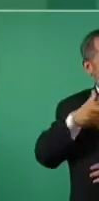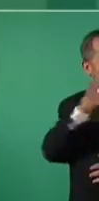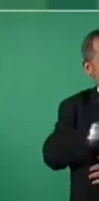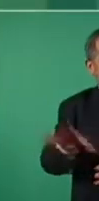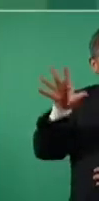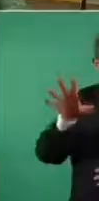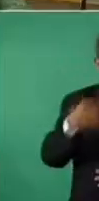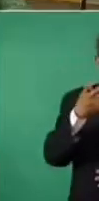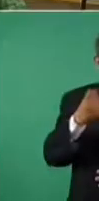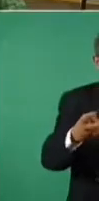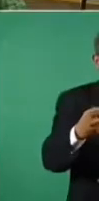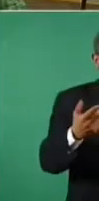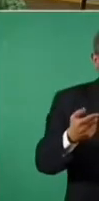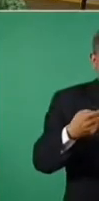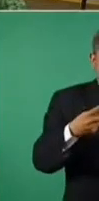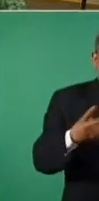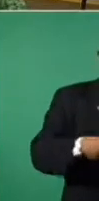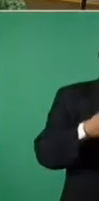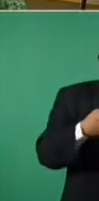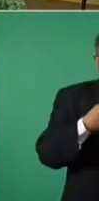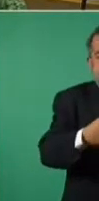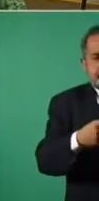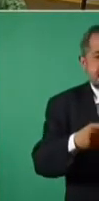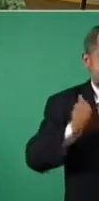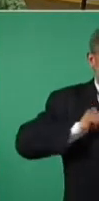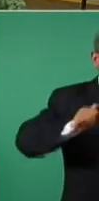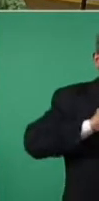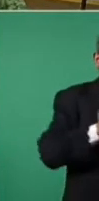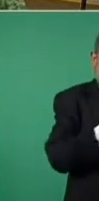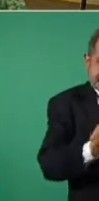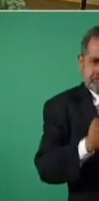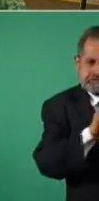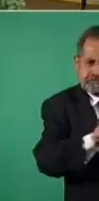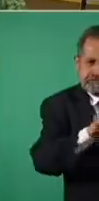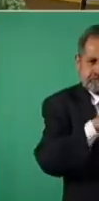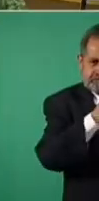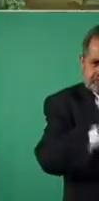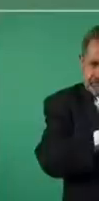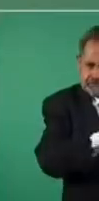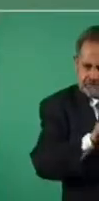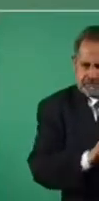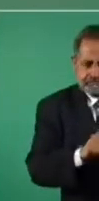y es para mostrar piezas, códices,